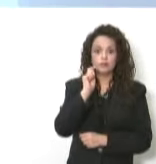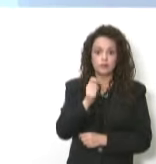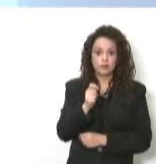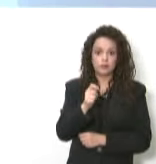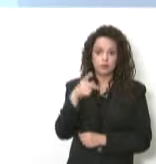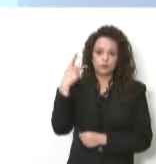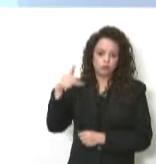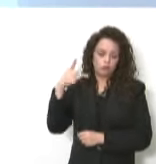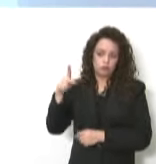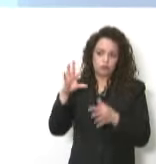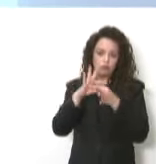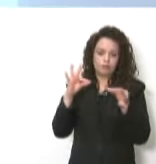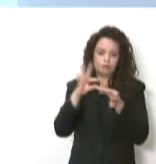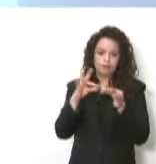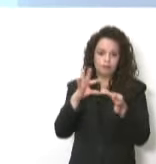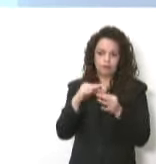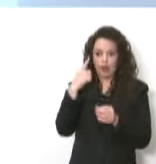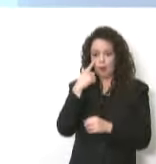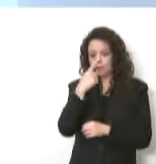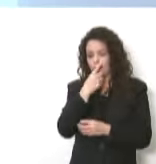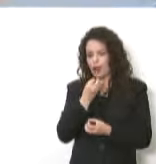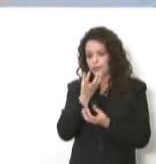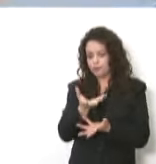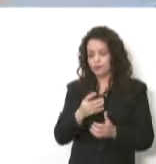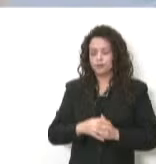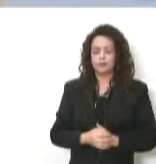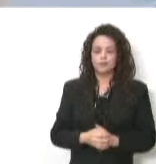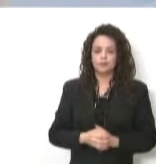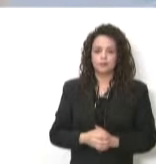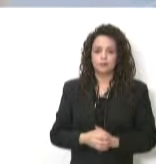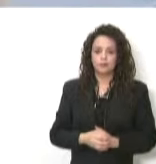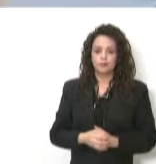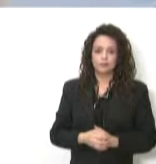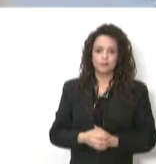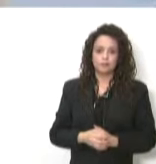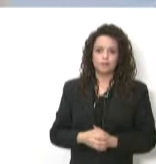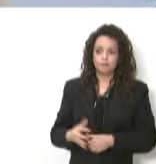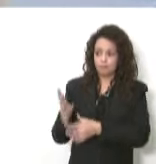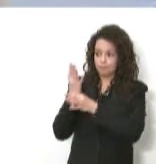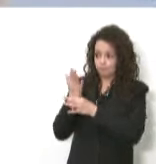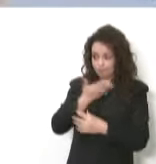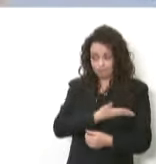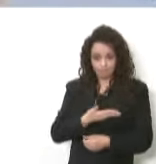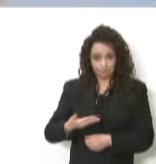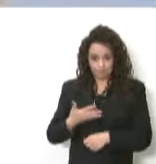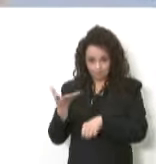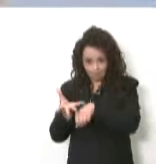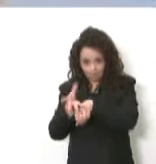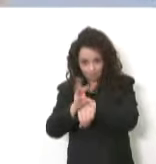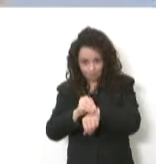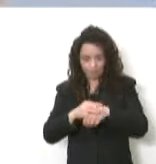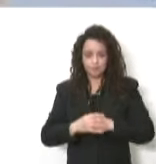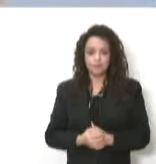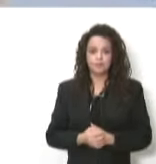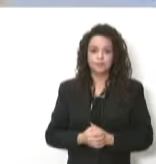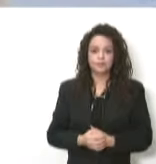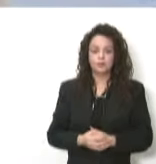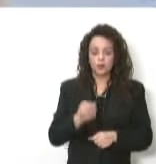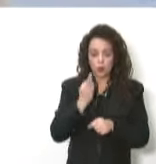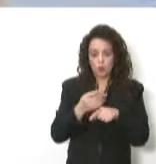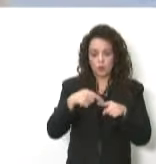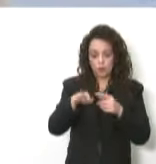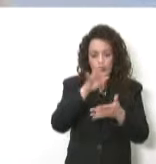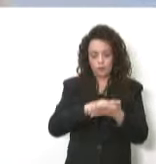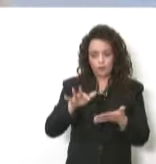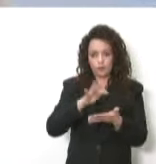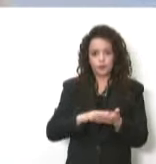una explicación. Por favor. Por su instrucción, comisionado presidente, se da lectura al punto